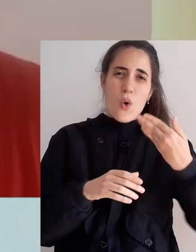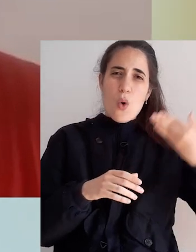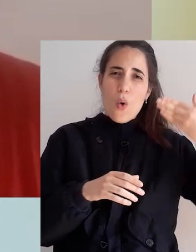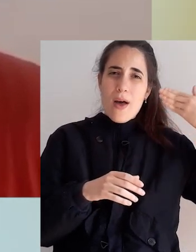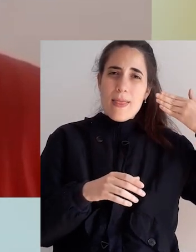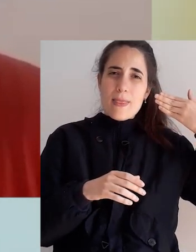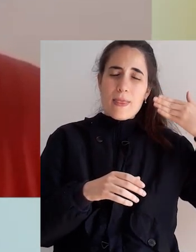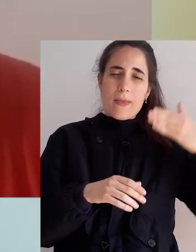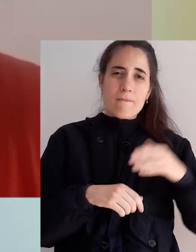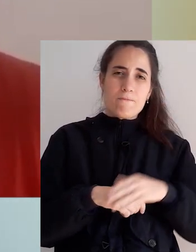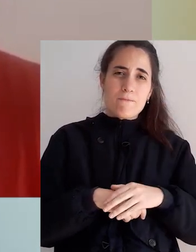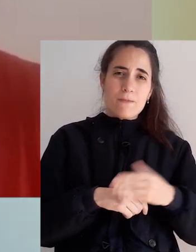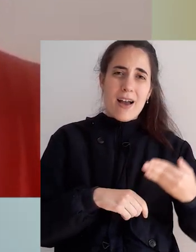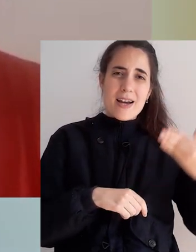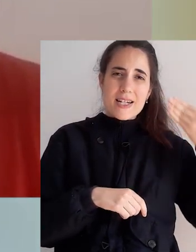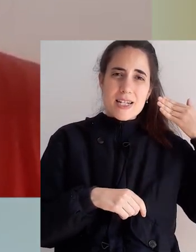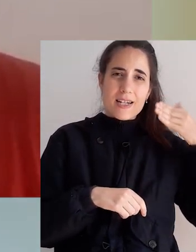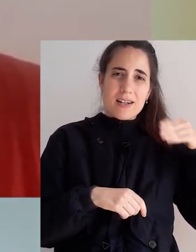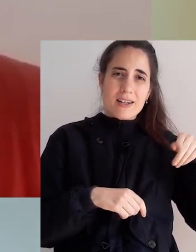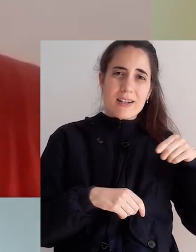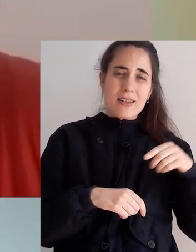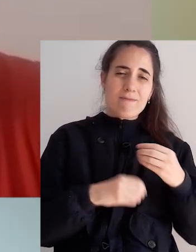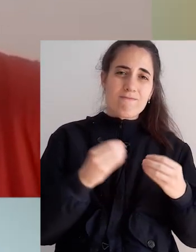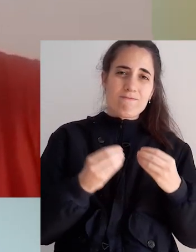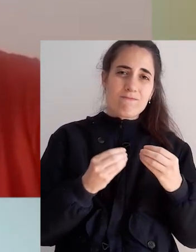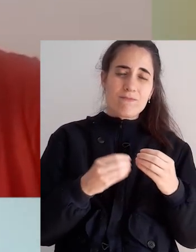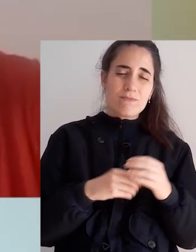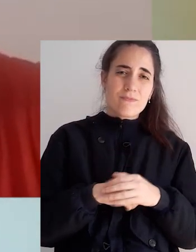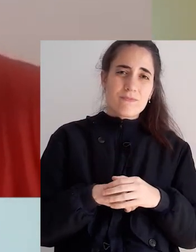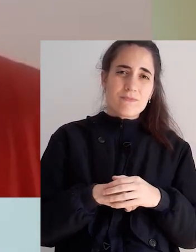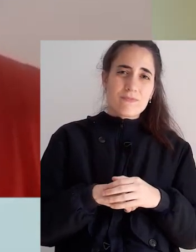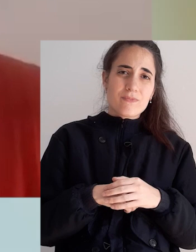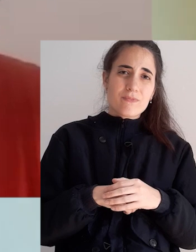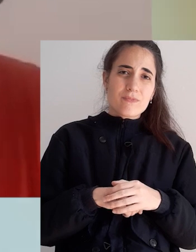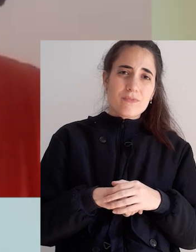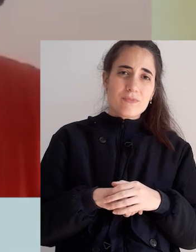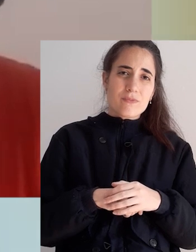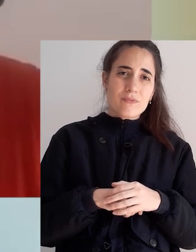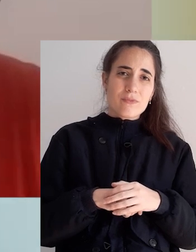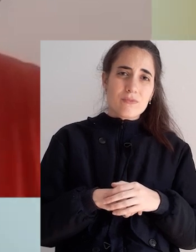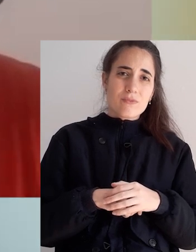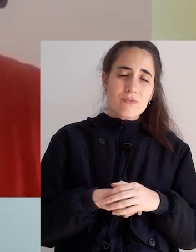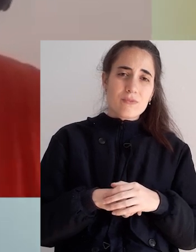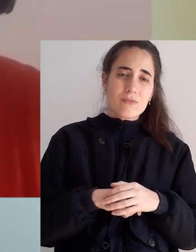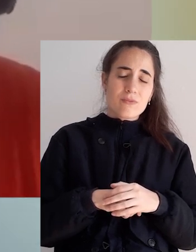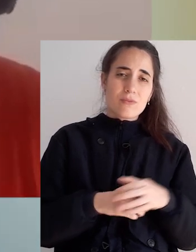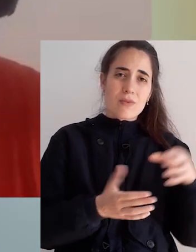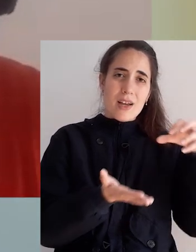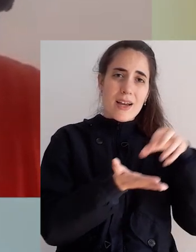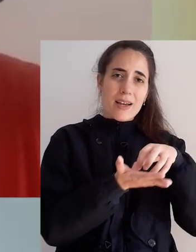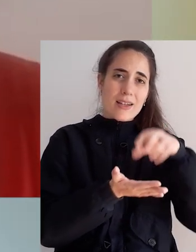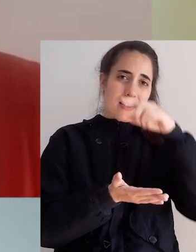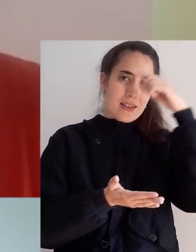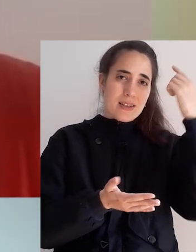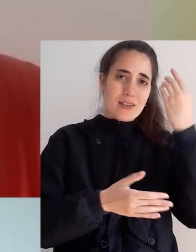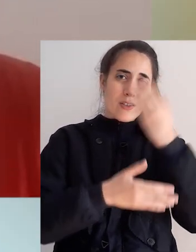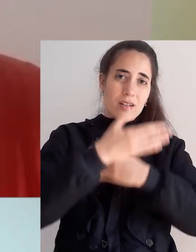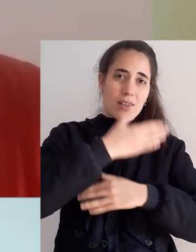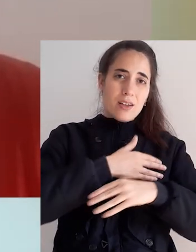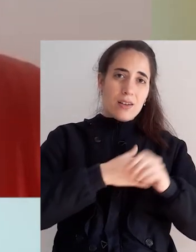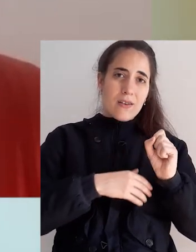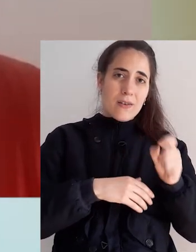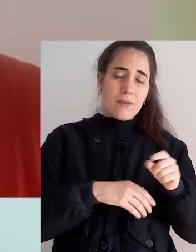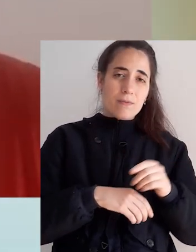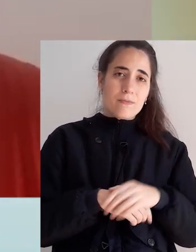ley aplicable. Y él me dijo que tenía esperanza de que se pudiera hacer en